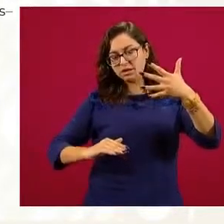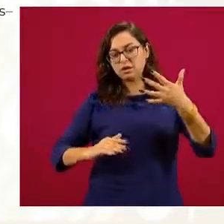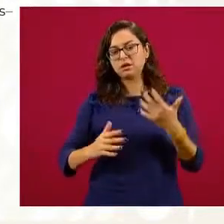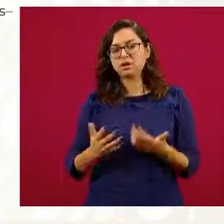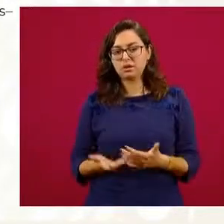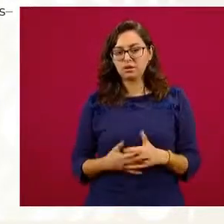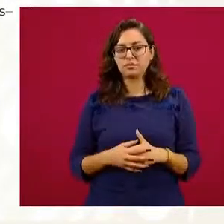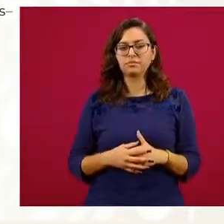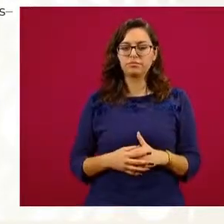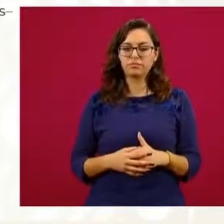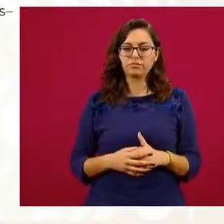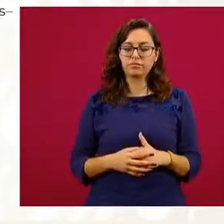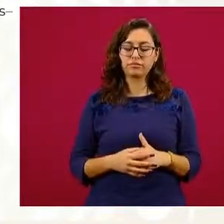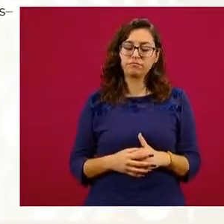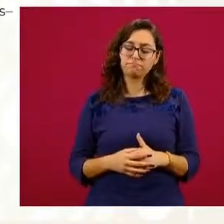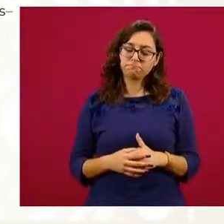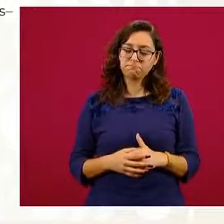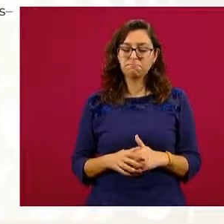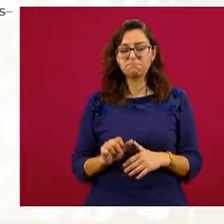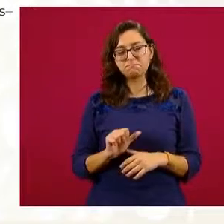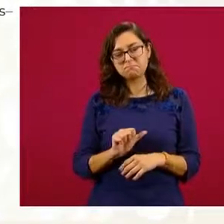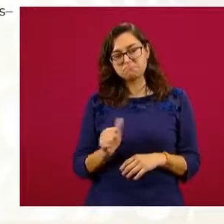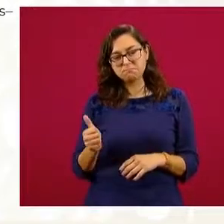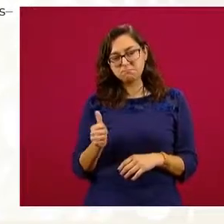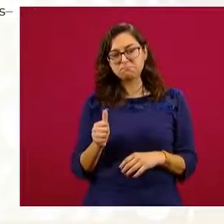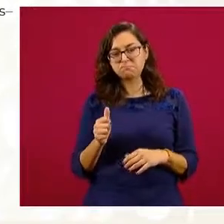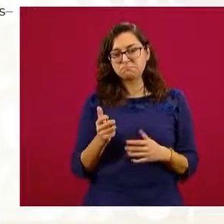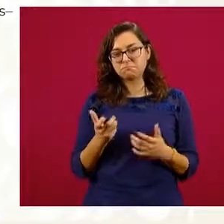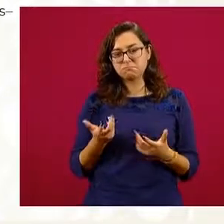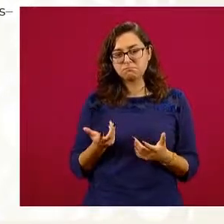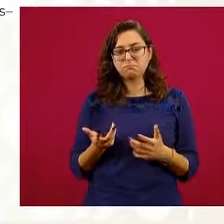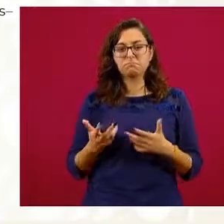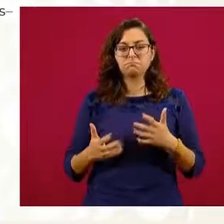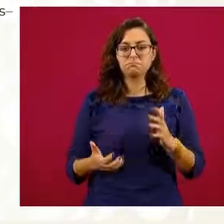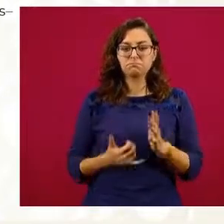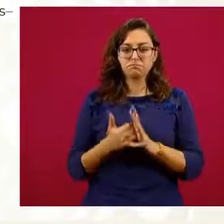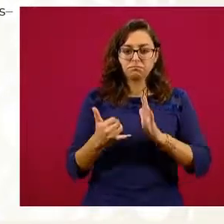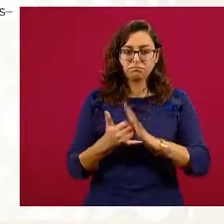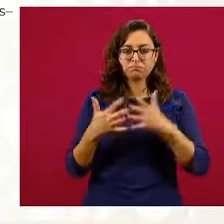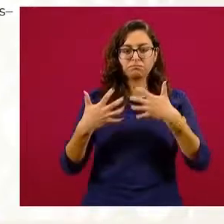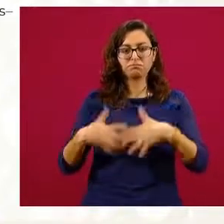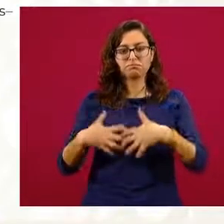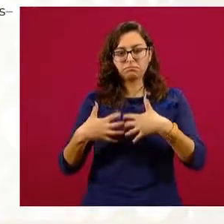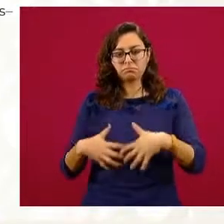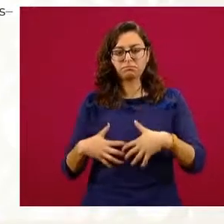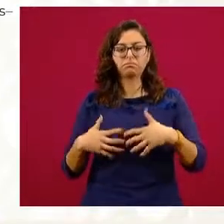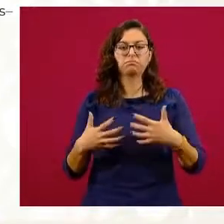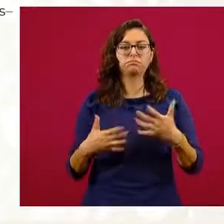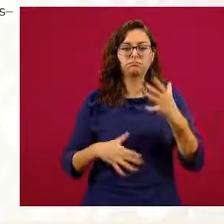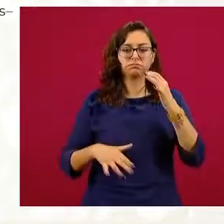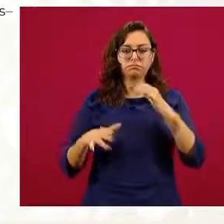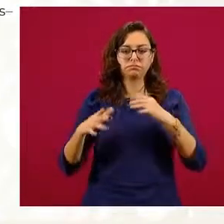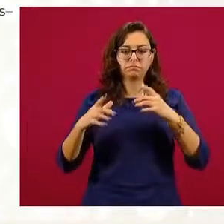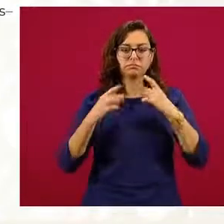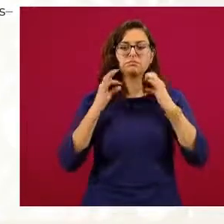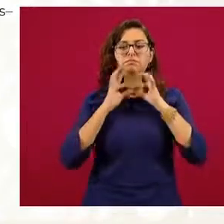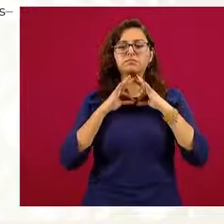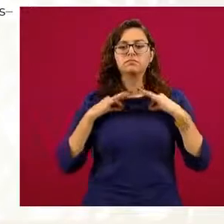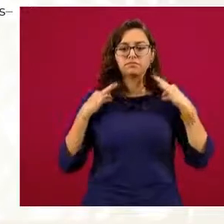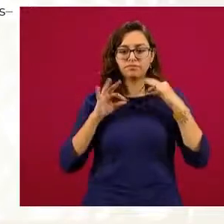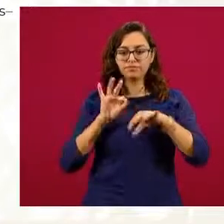están concentradas en los demás sectores, construcción, manufacturas, maquinaria, ornamental y químicos, son digamos la